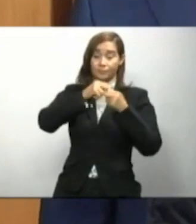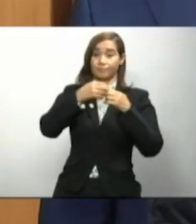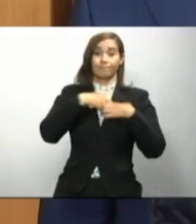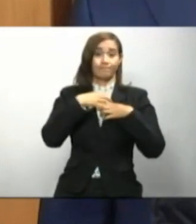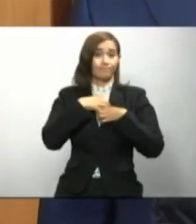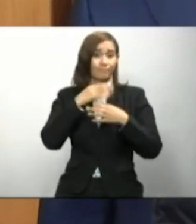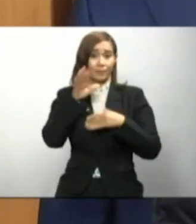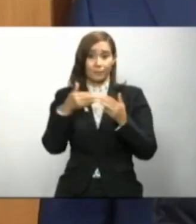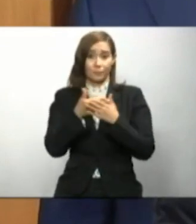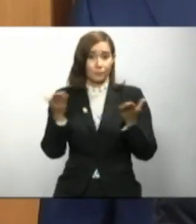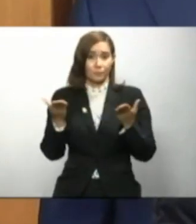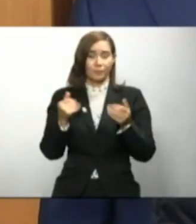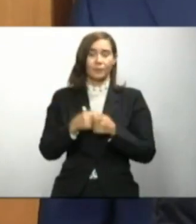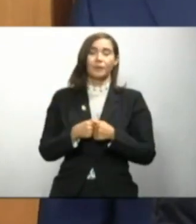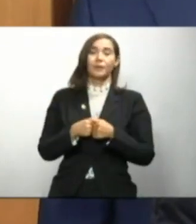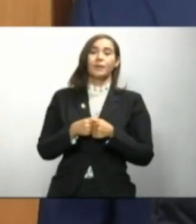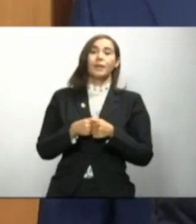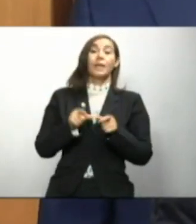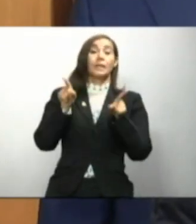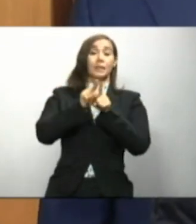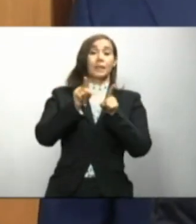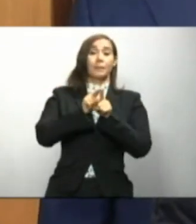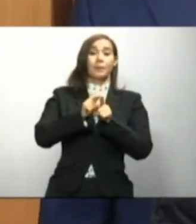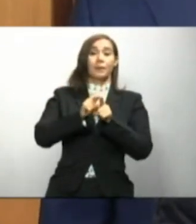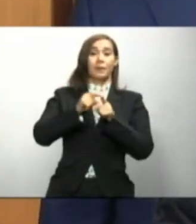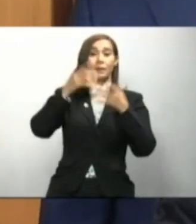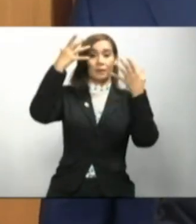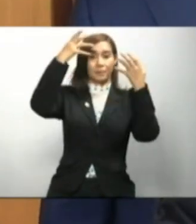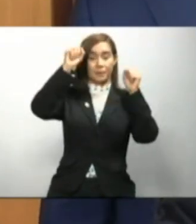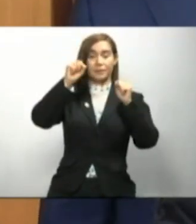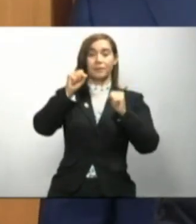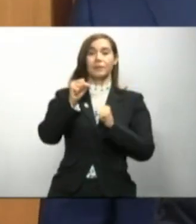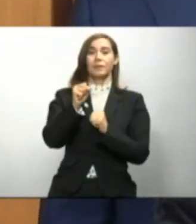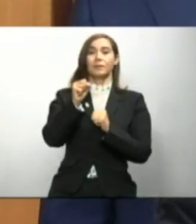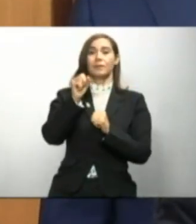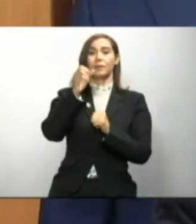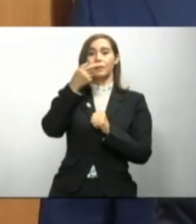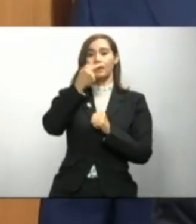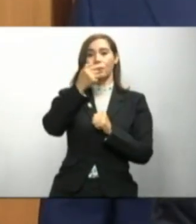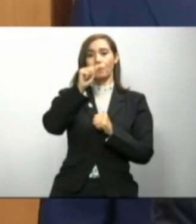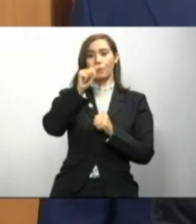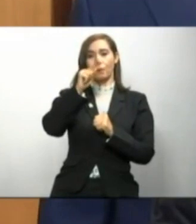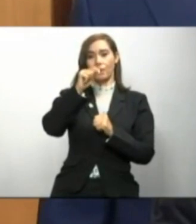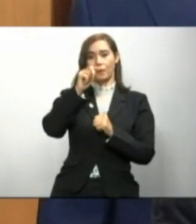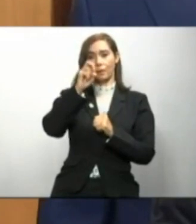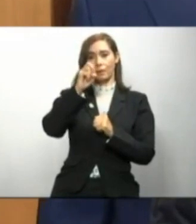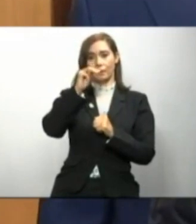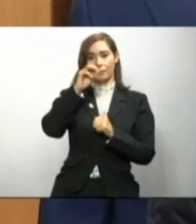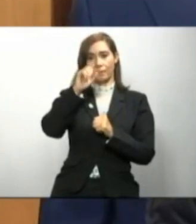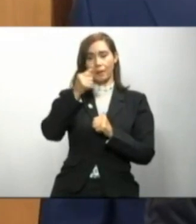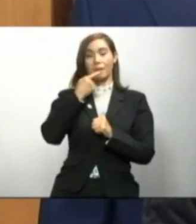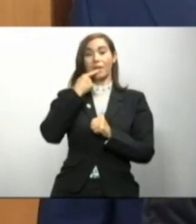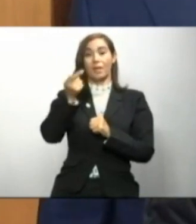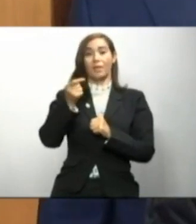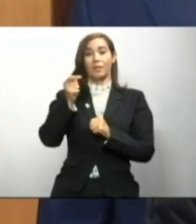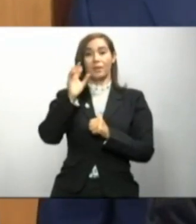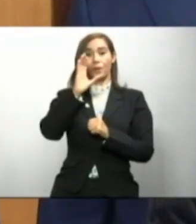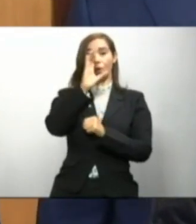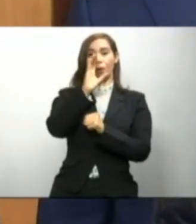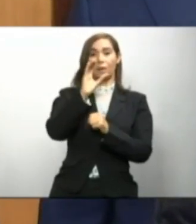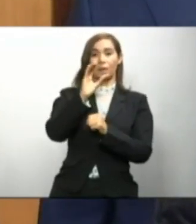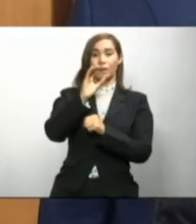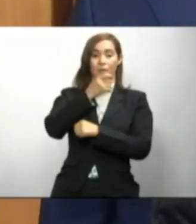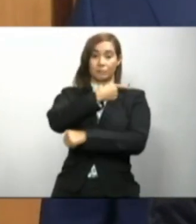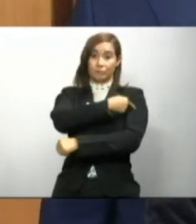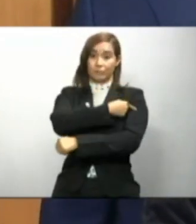el presidente llama teide guatemala y vamos a decir que kóvacs había fracasado y yo pienso que pienso lo mismo